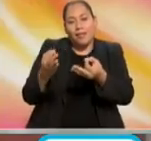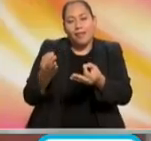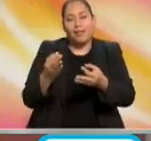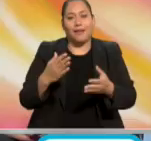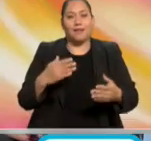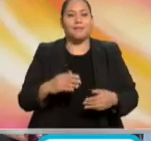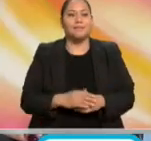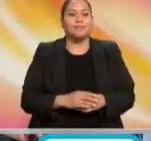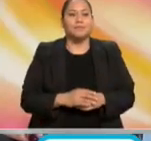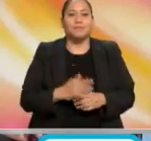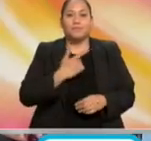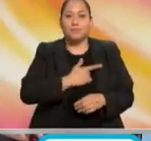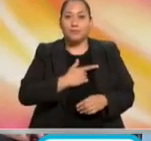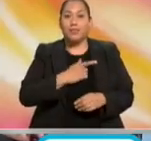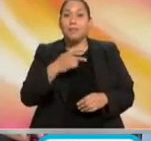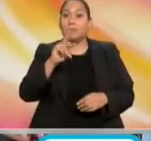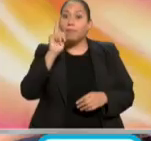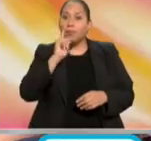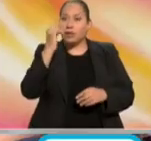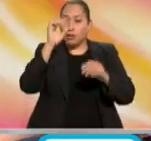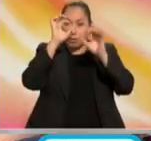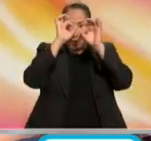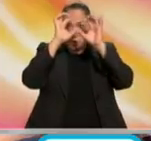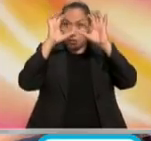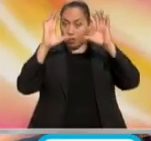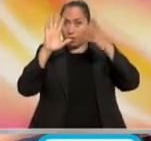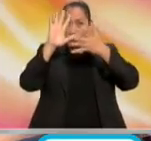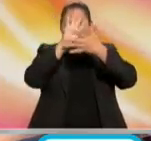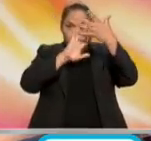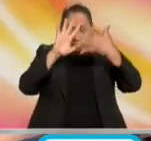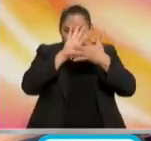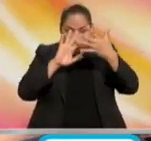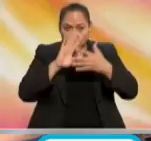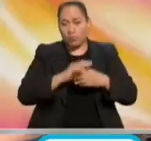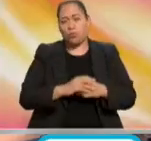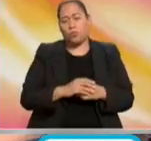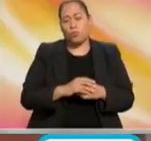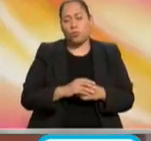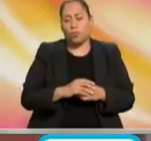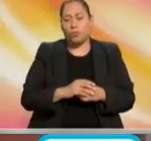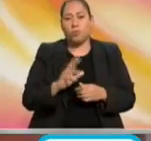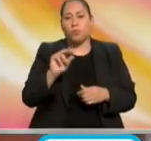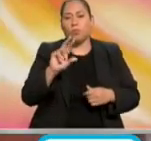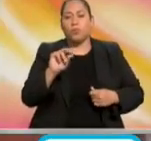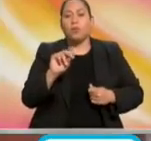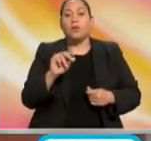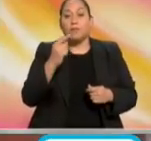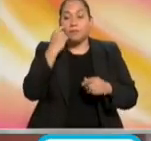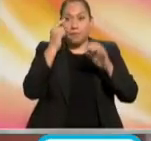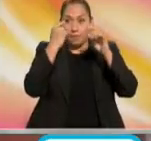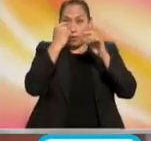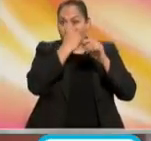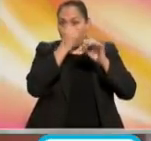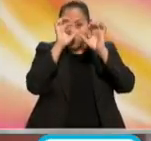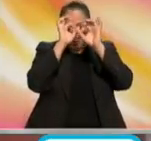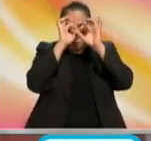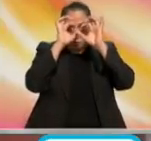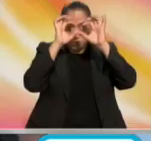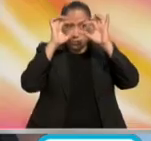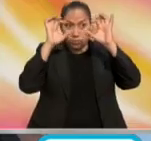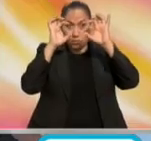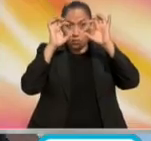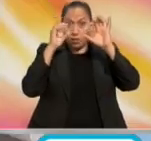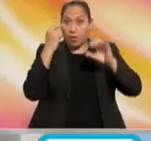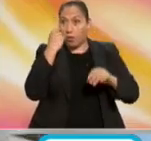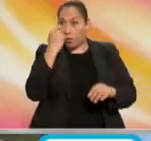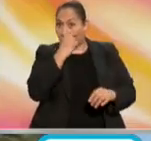ellas luego están viendo un poco borroso con estas pupilas dilatadas, digamos a fuerza, ¿no? No. Cuando a ti se te dilatan las pupilas, no cambia la No, forma tu en que tú